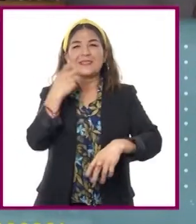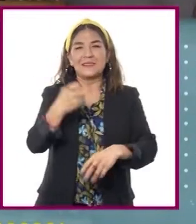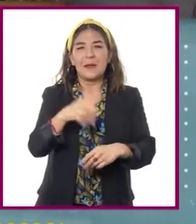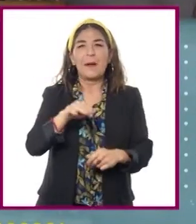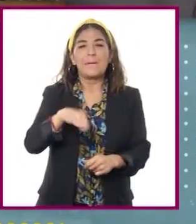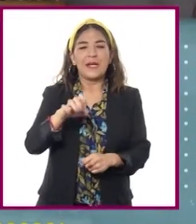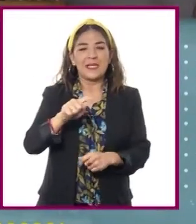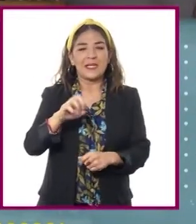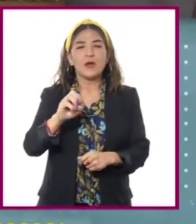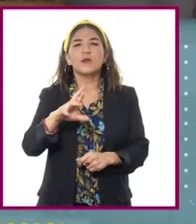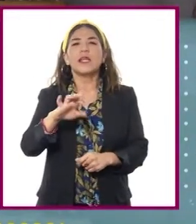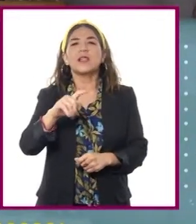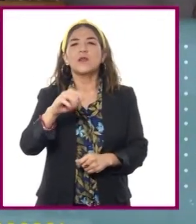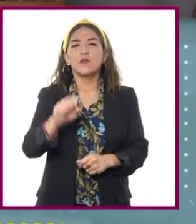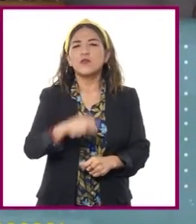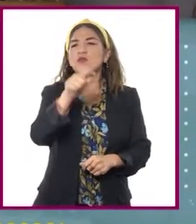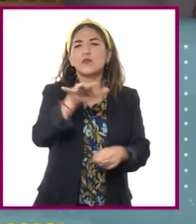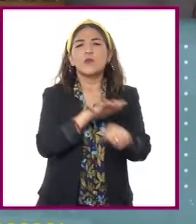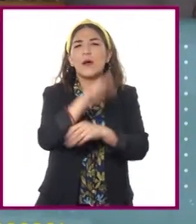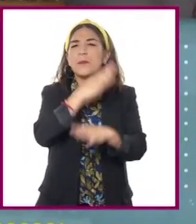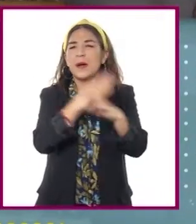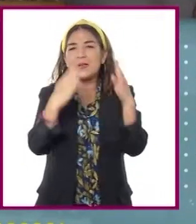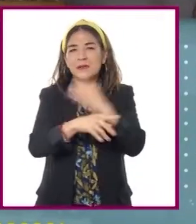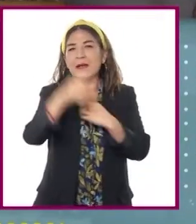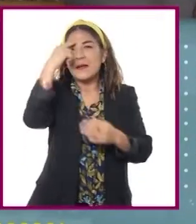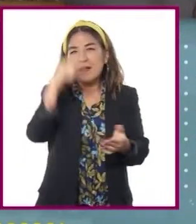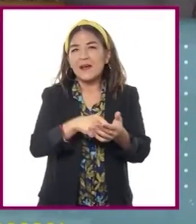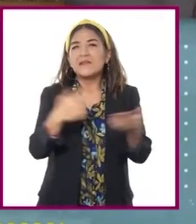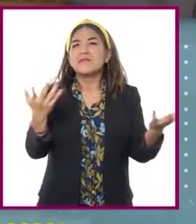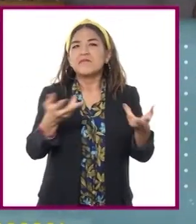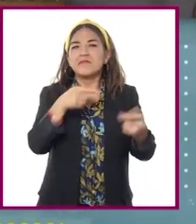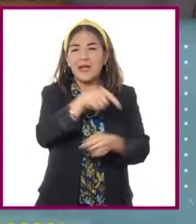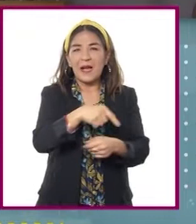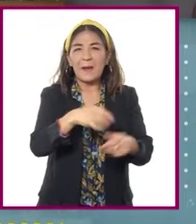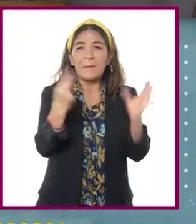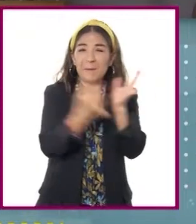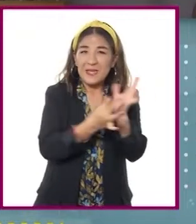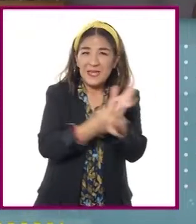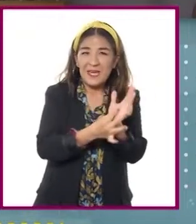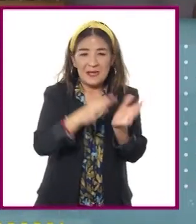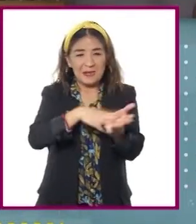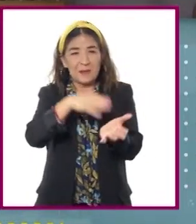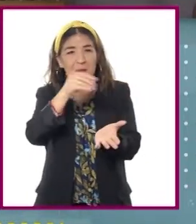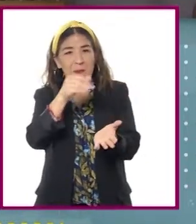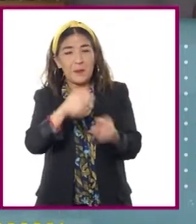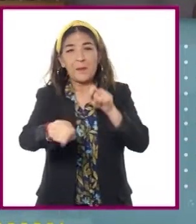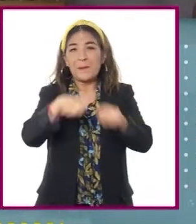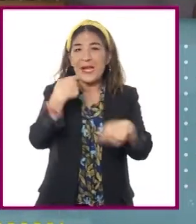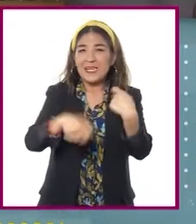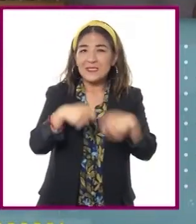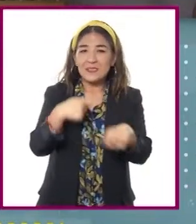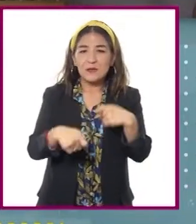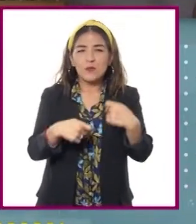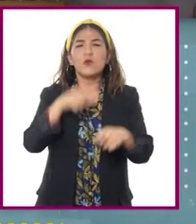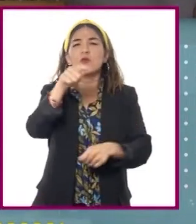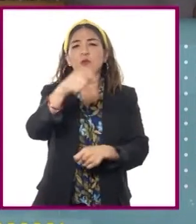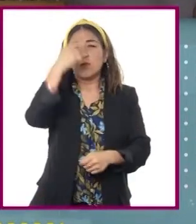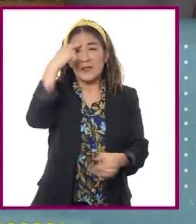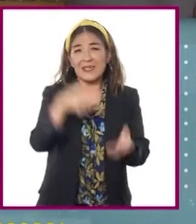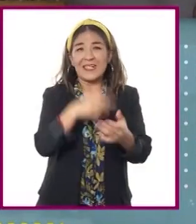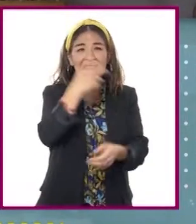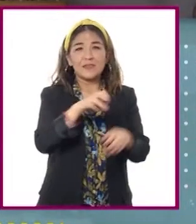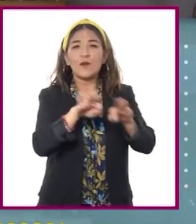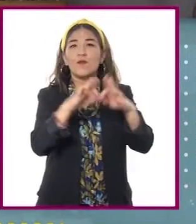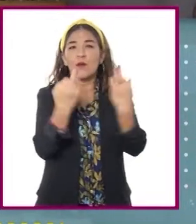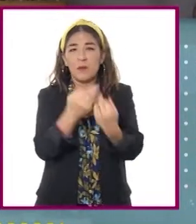de qué materiales imaginan que están hechas? ¿Metales? ¿Cerámicas? ¿Plásticos? ¿Creen que estas